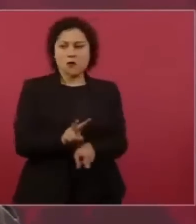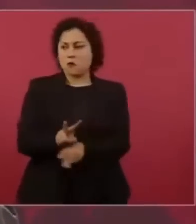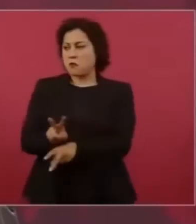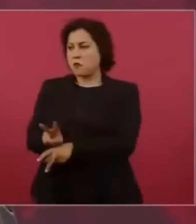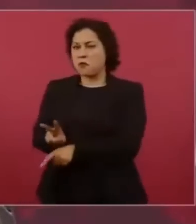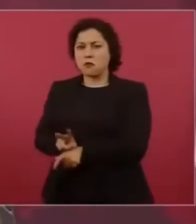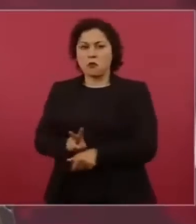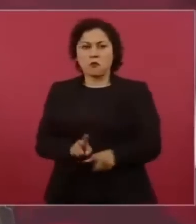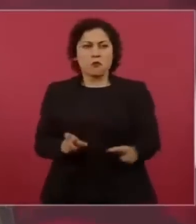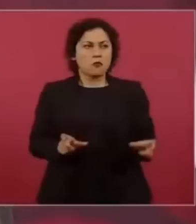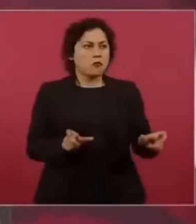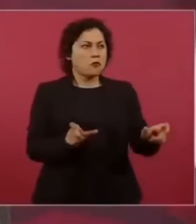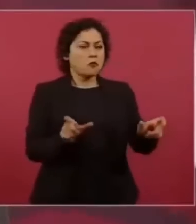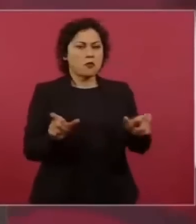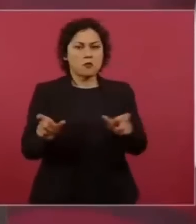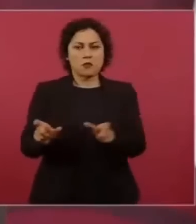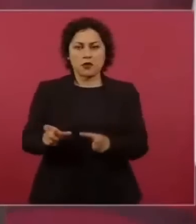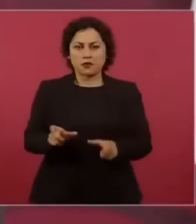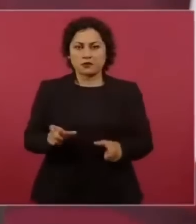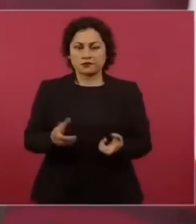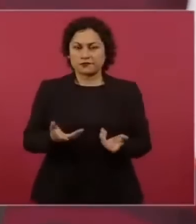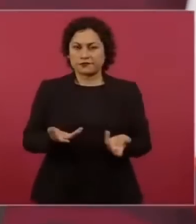para protegerlos.